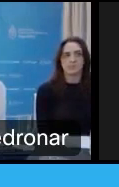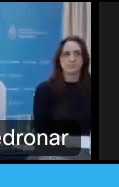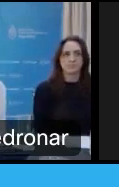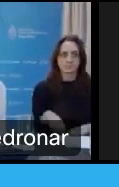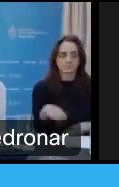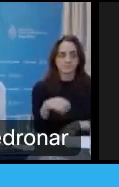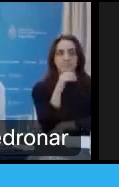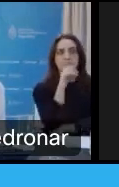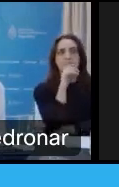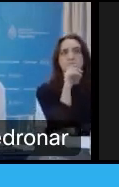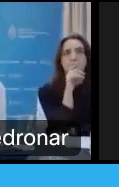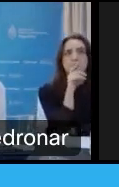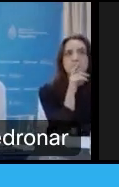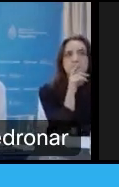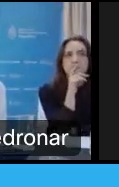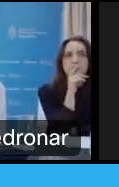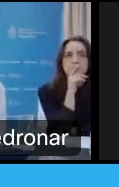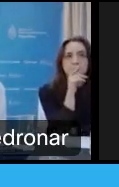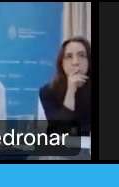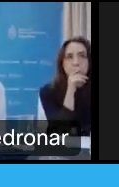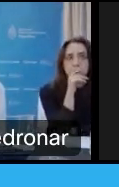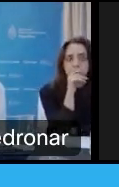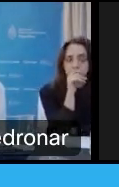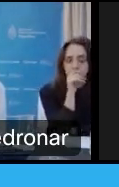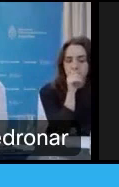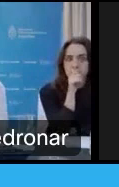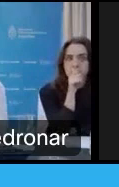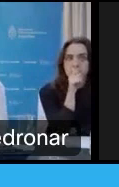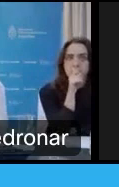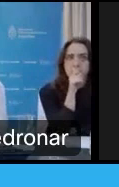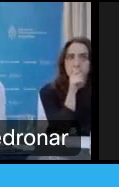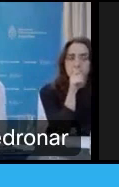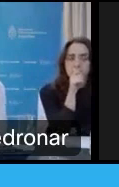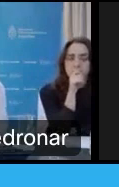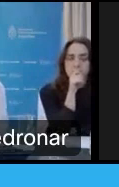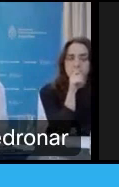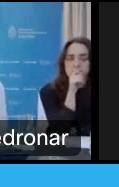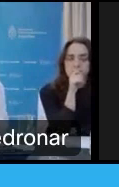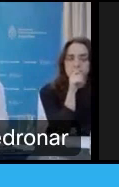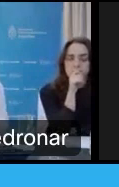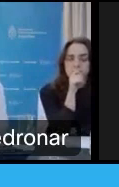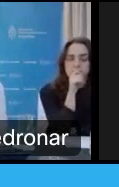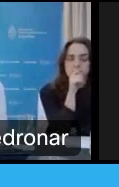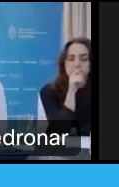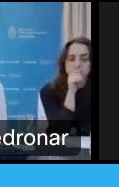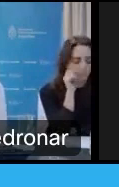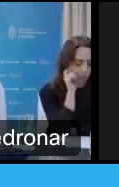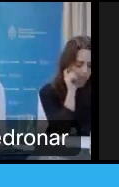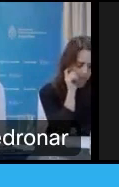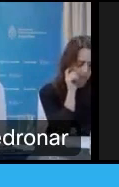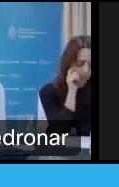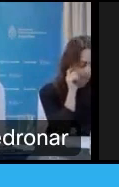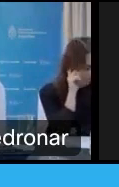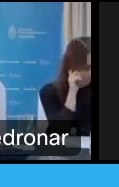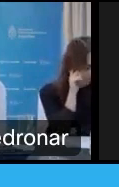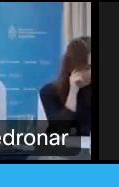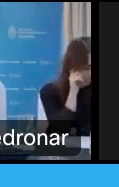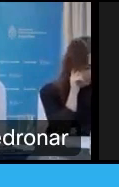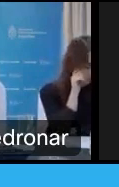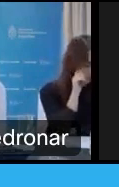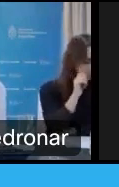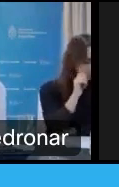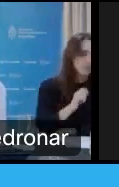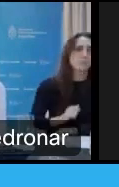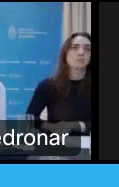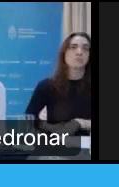algunas cuestiones que ya mencionó la secretaria en relación a ciertas cristalizaciones, ciertas representaciones que aparecen en